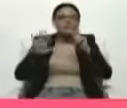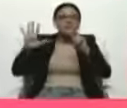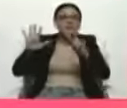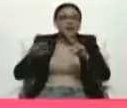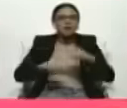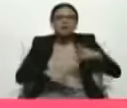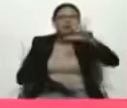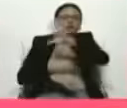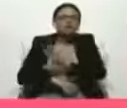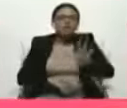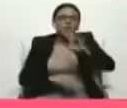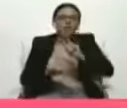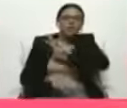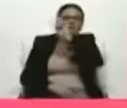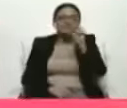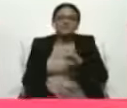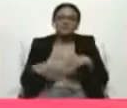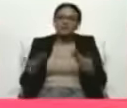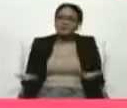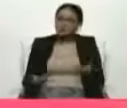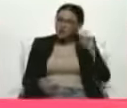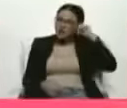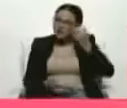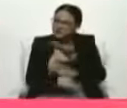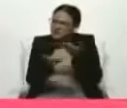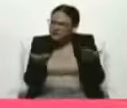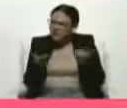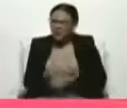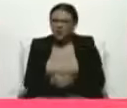7%. ¿Qué dijo la oposición? ¡Qué desastre!